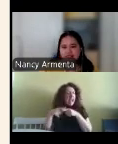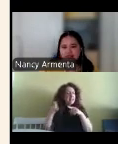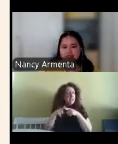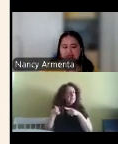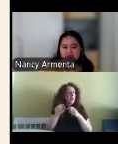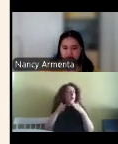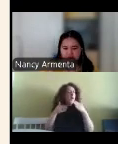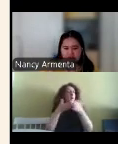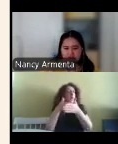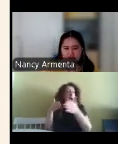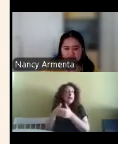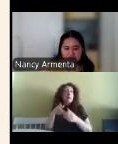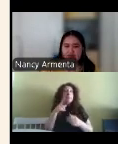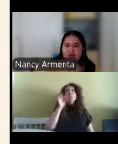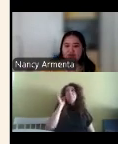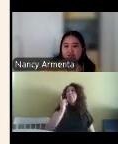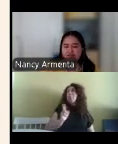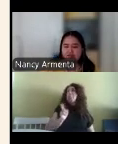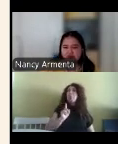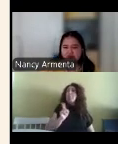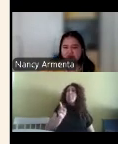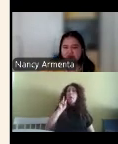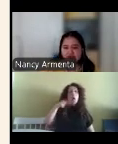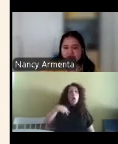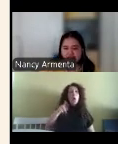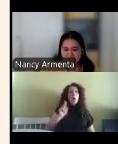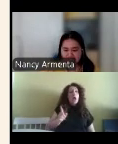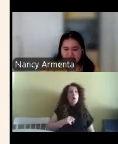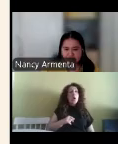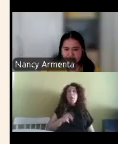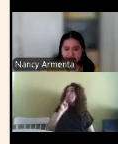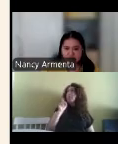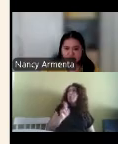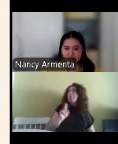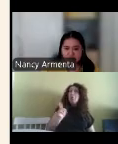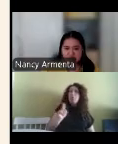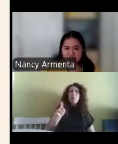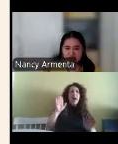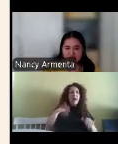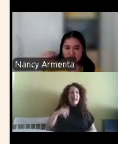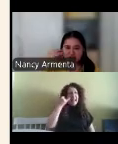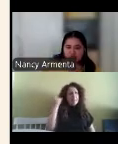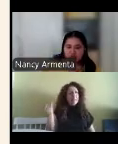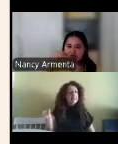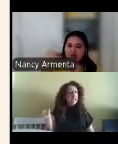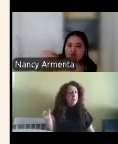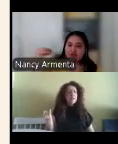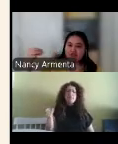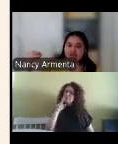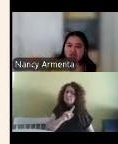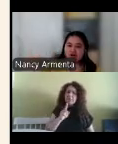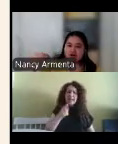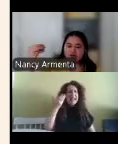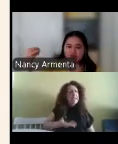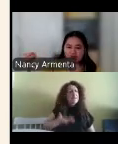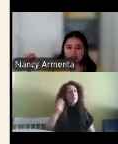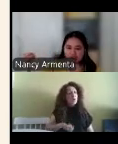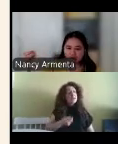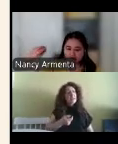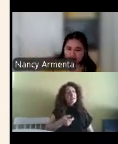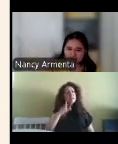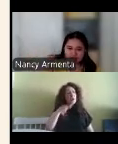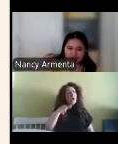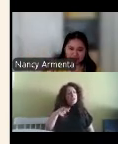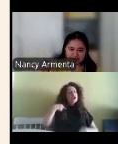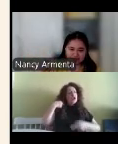reconocían así y entonces se volvía invisible. Y ahí se vuelve importante, porque todo esto es cotidiano,